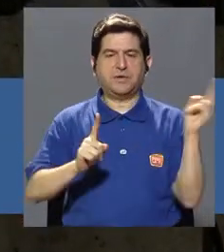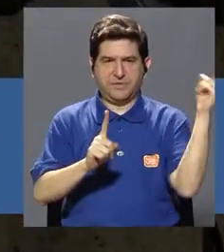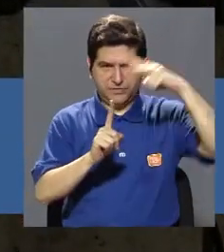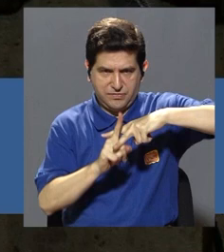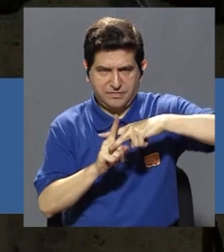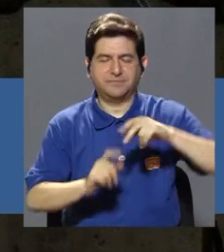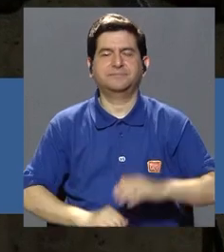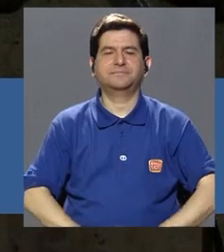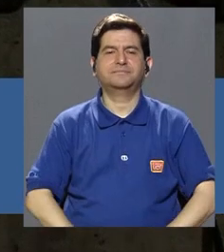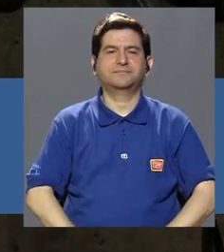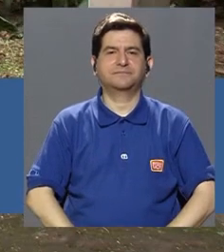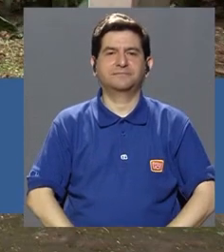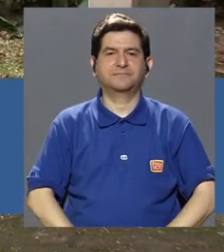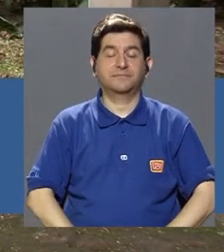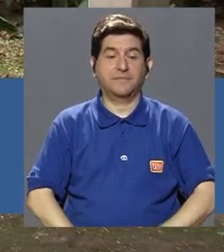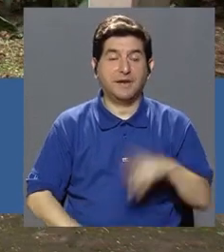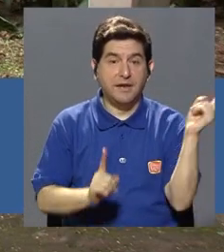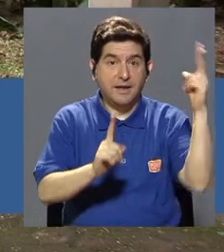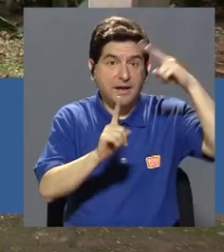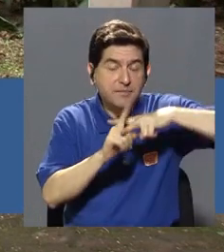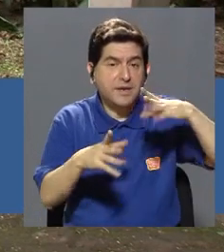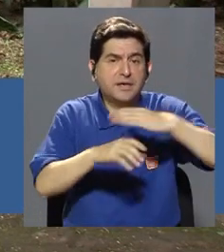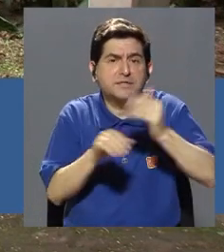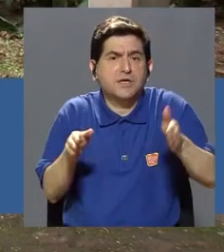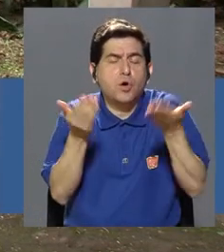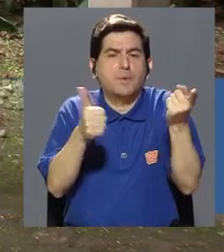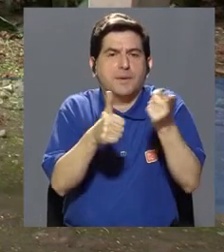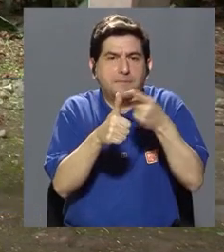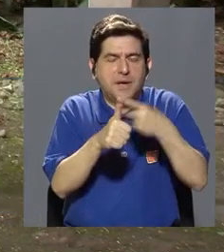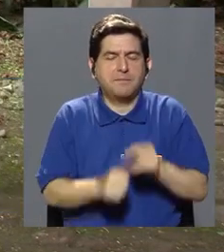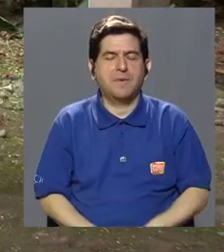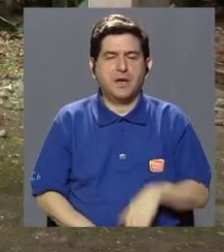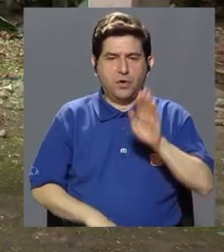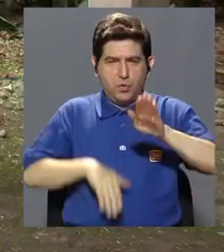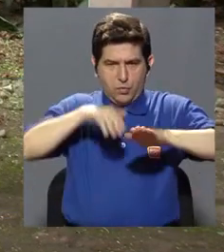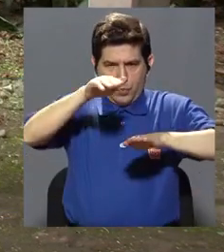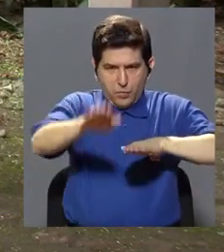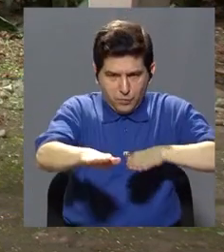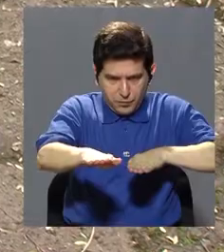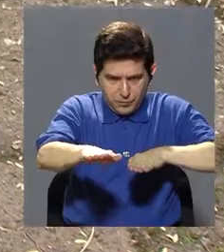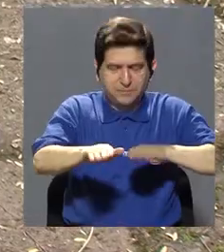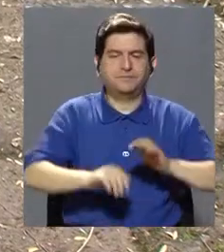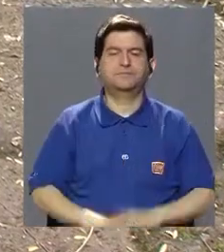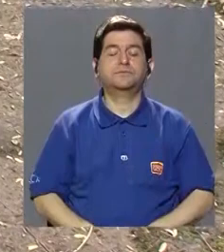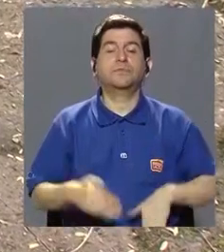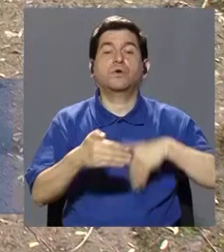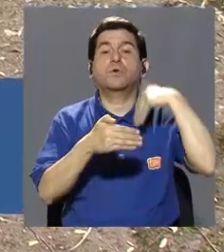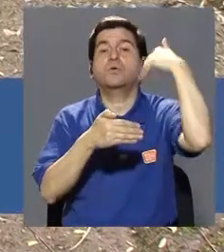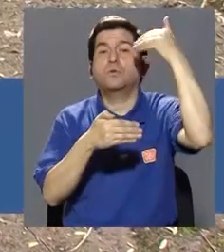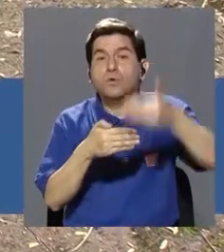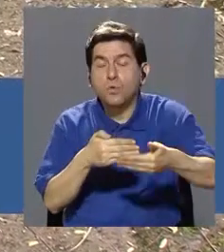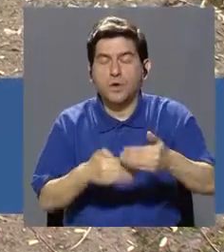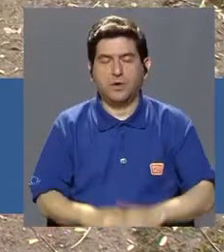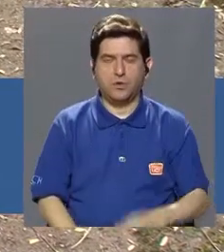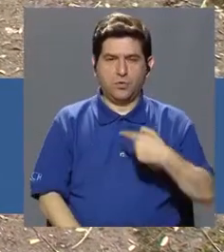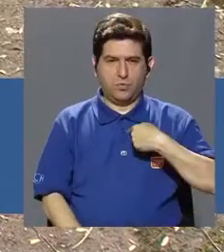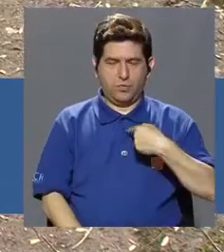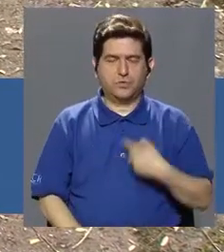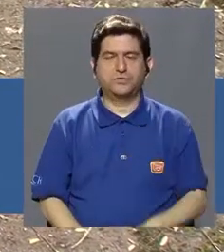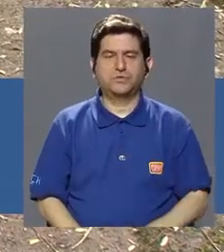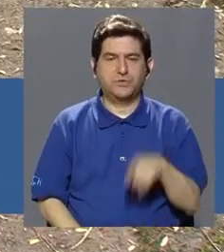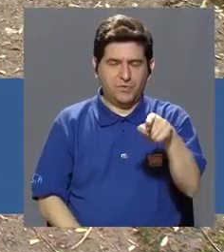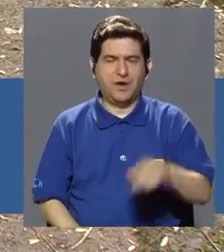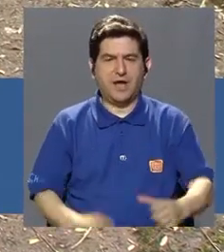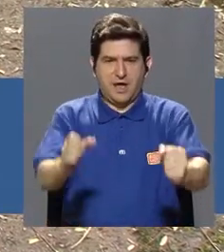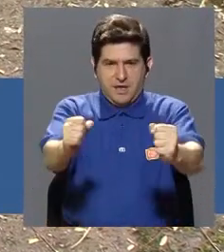ejecuta. La ejecución se realiza primero con un pie adelantado. Posteriormente, realizo